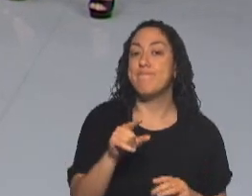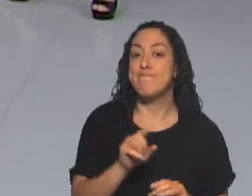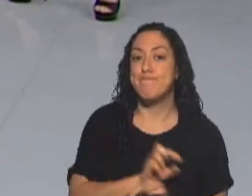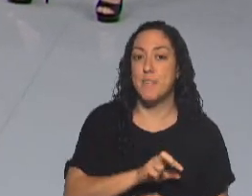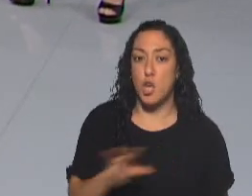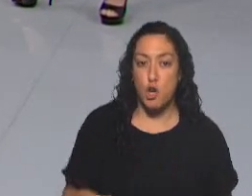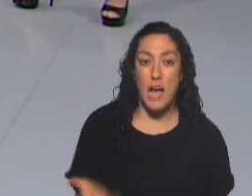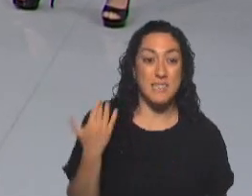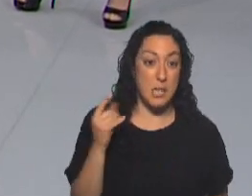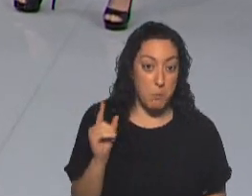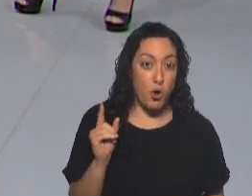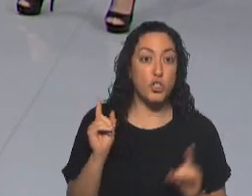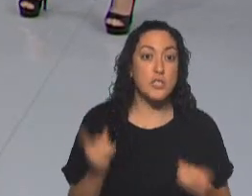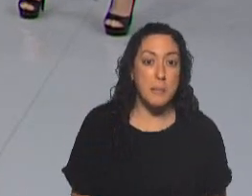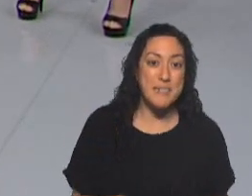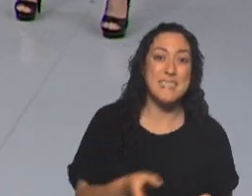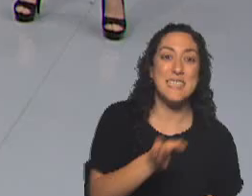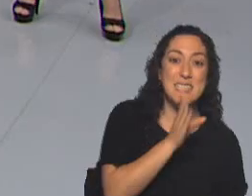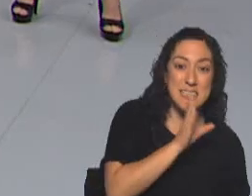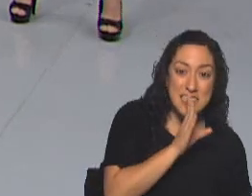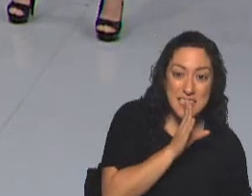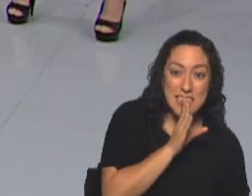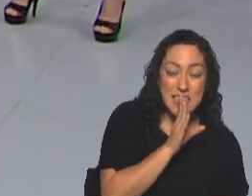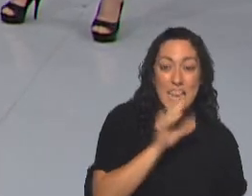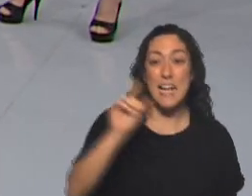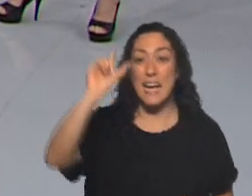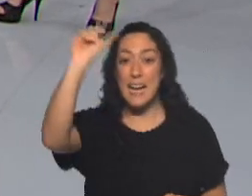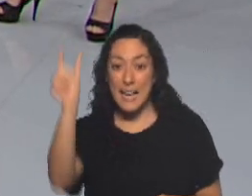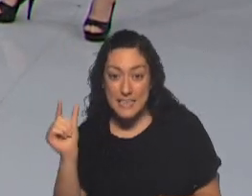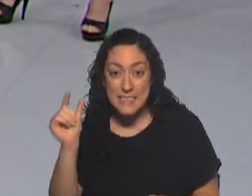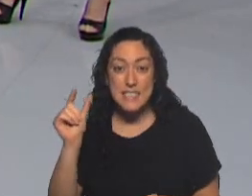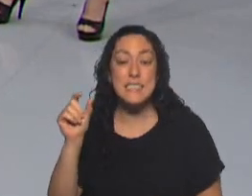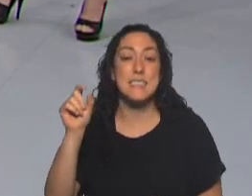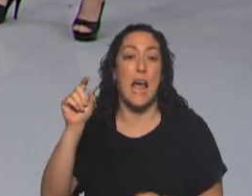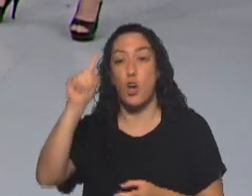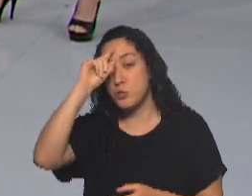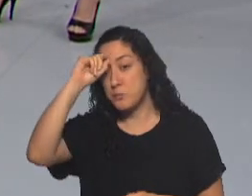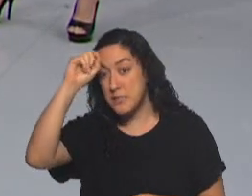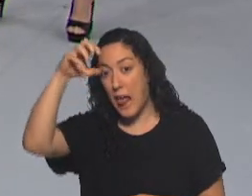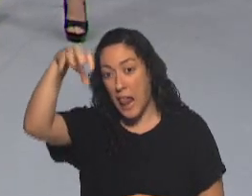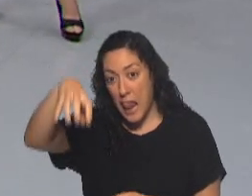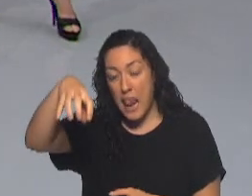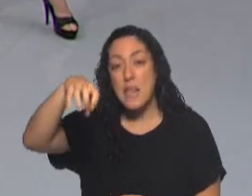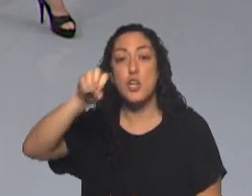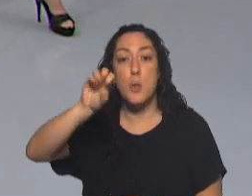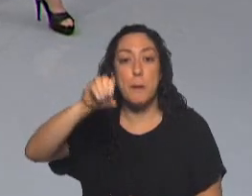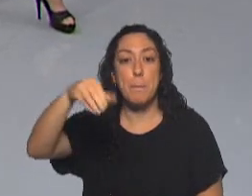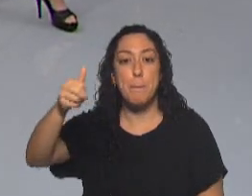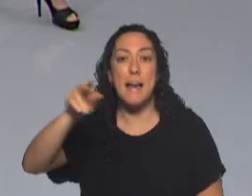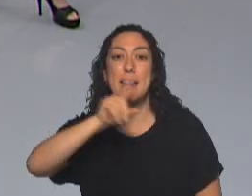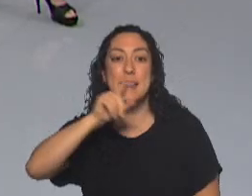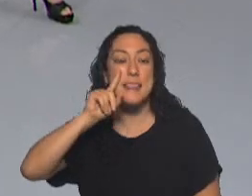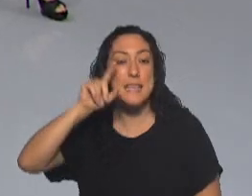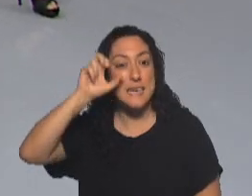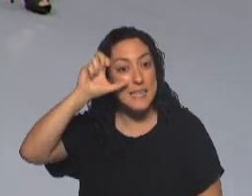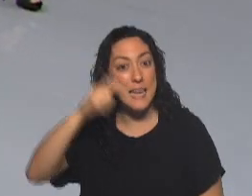horas también se registró un ataque israelí al hospital Mártires de Al-Aqsa en Gaza, al menos 4 muertos. Israel lo que dice